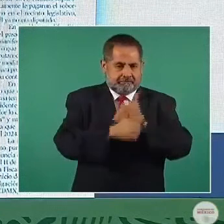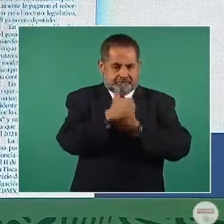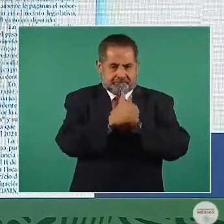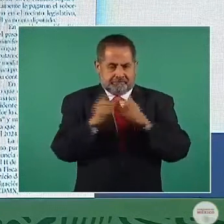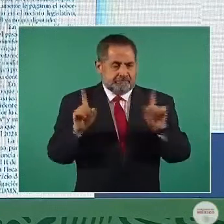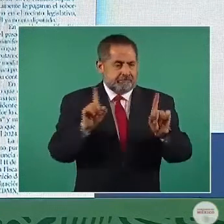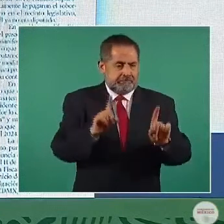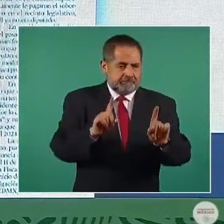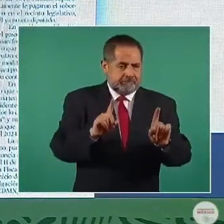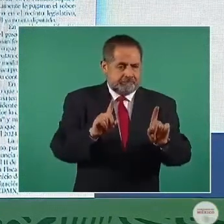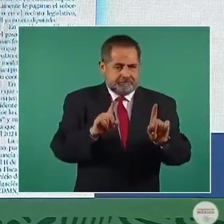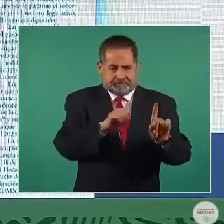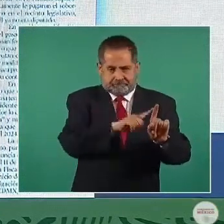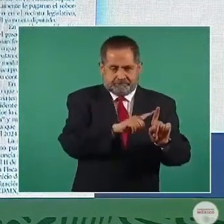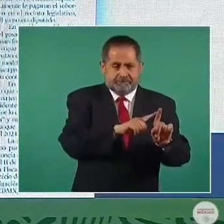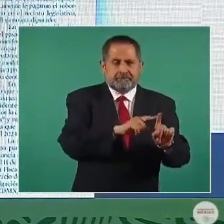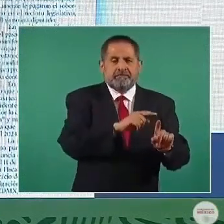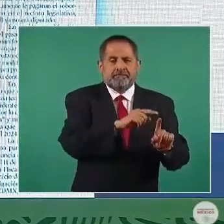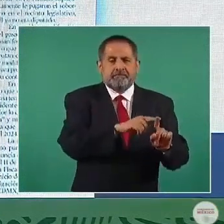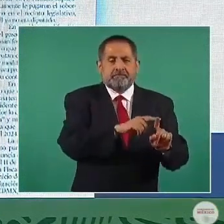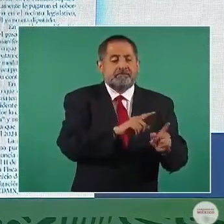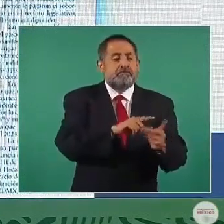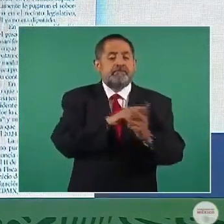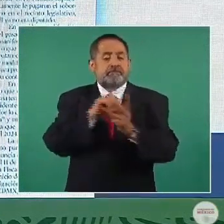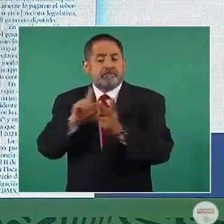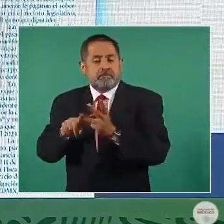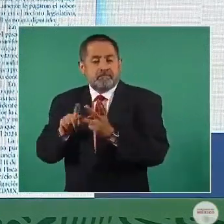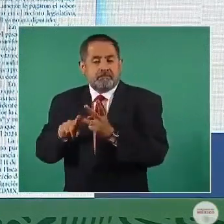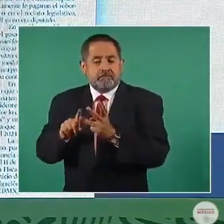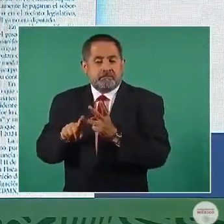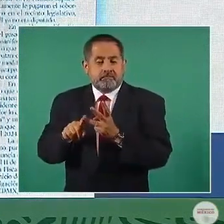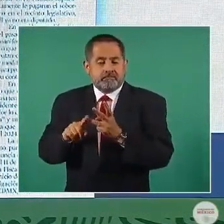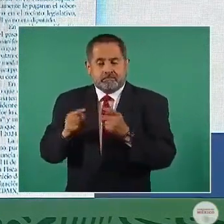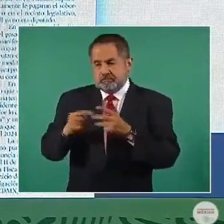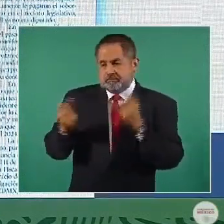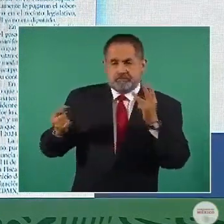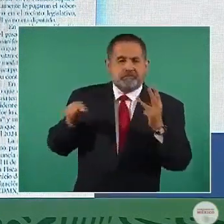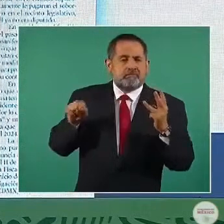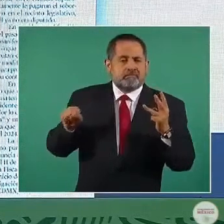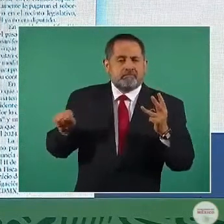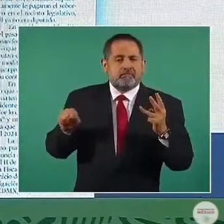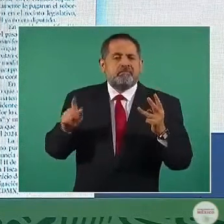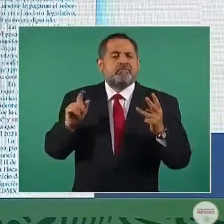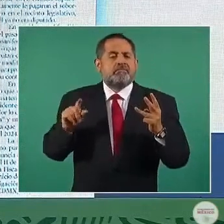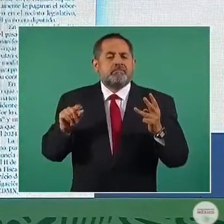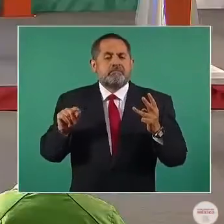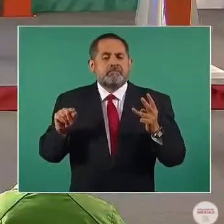y por el lado de la izquierda,